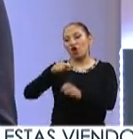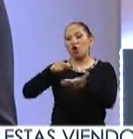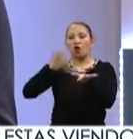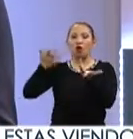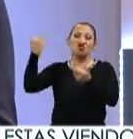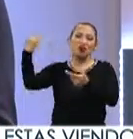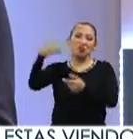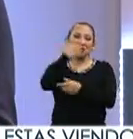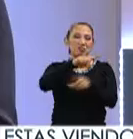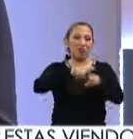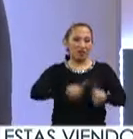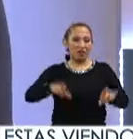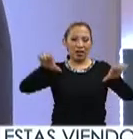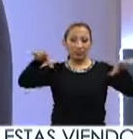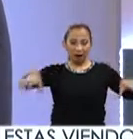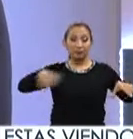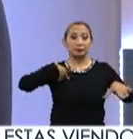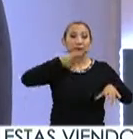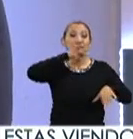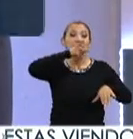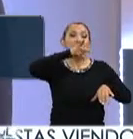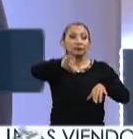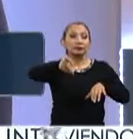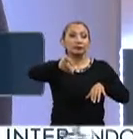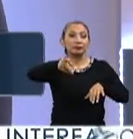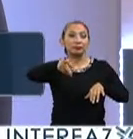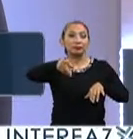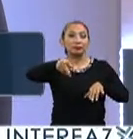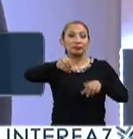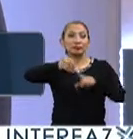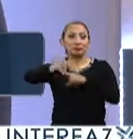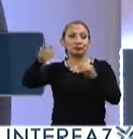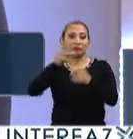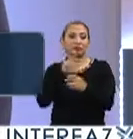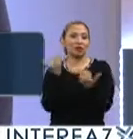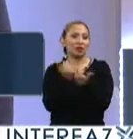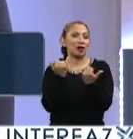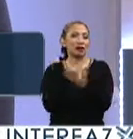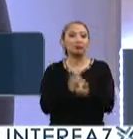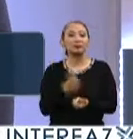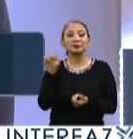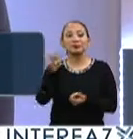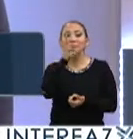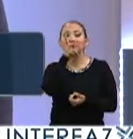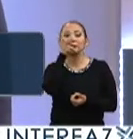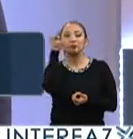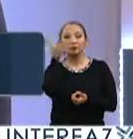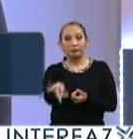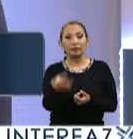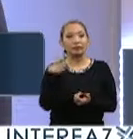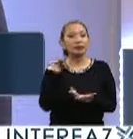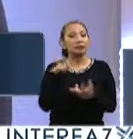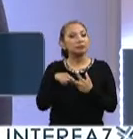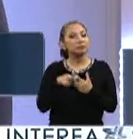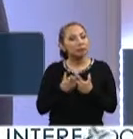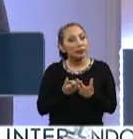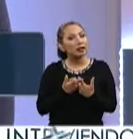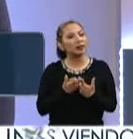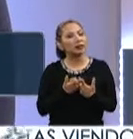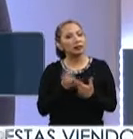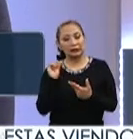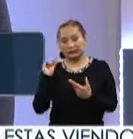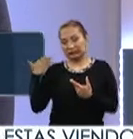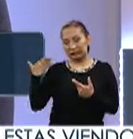puesto términos distintos. Esta terminología... Sí, las causas y efectos son los mismos. Exacto. Esta terminología aparece hace